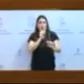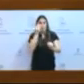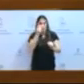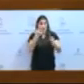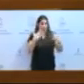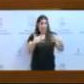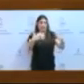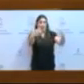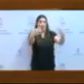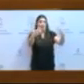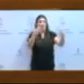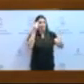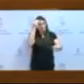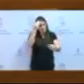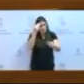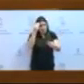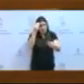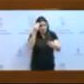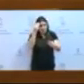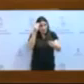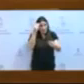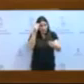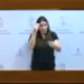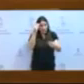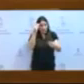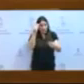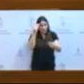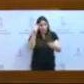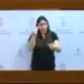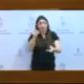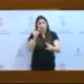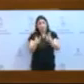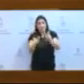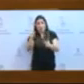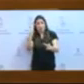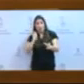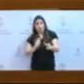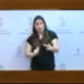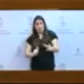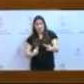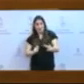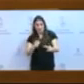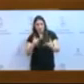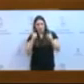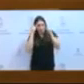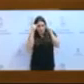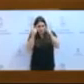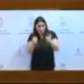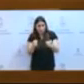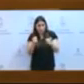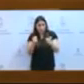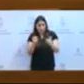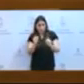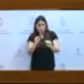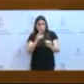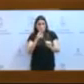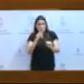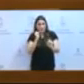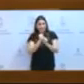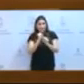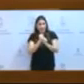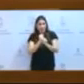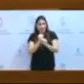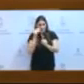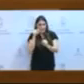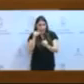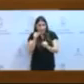Cámara cree que es la propia plantilla que con su esfuerzo atiende a esos menores la que genera ese ambiente nocivo. Si estamos hablando